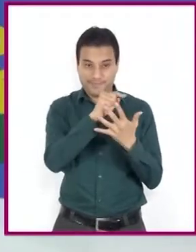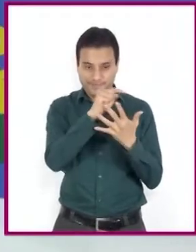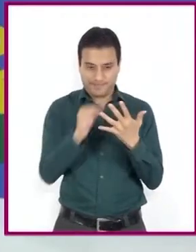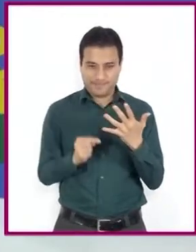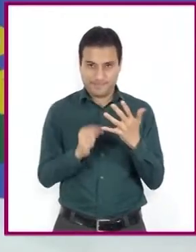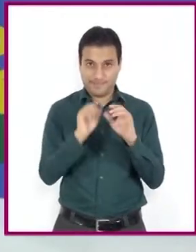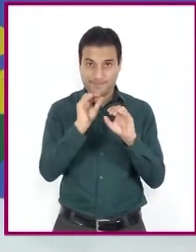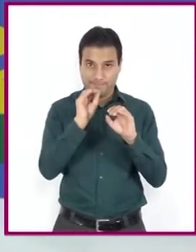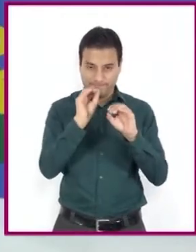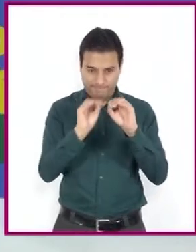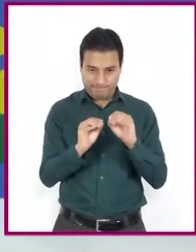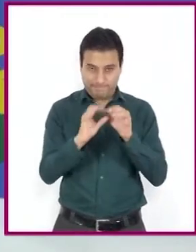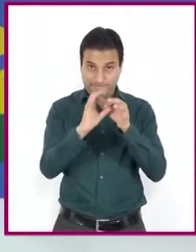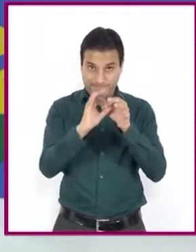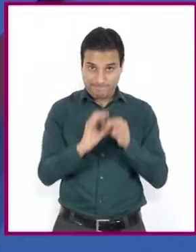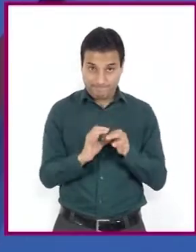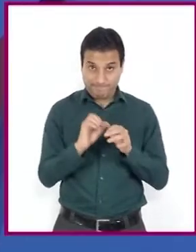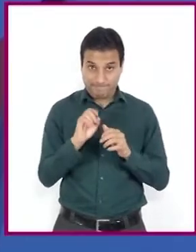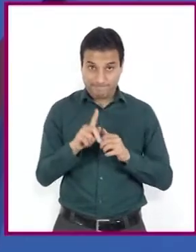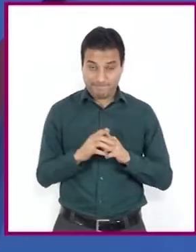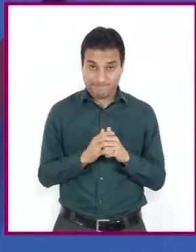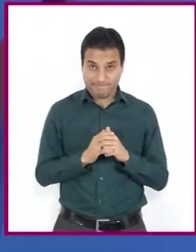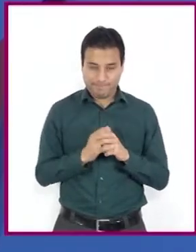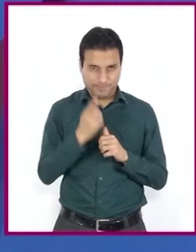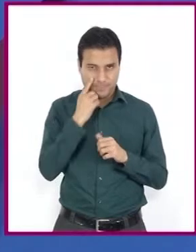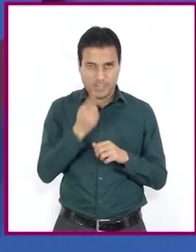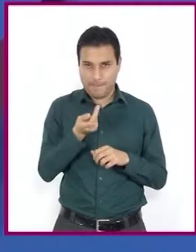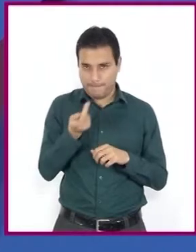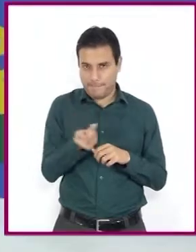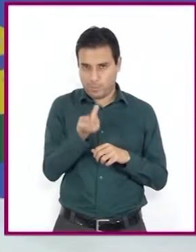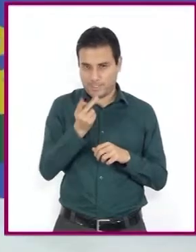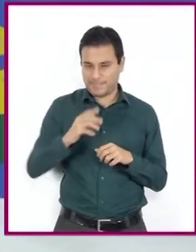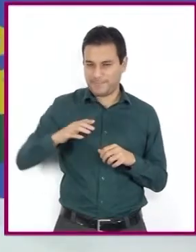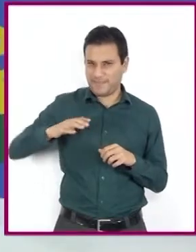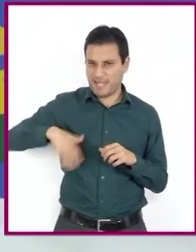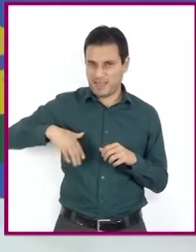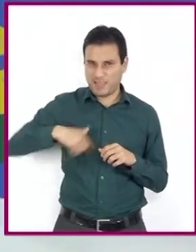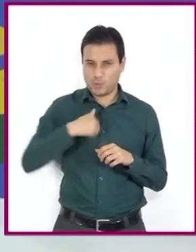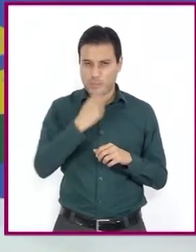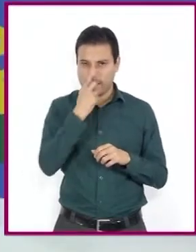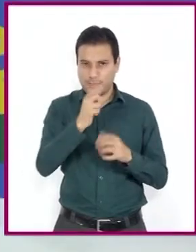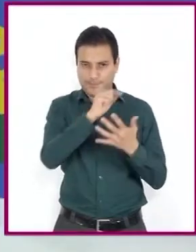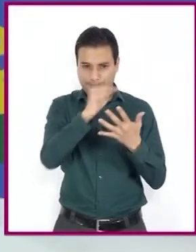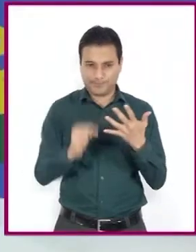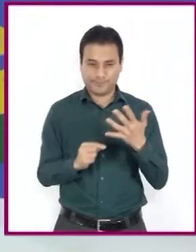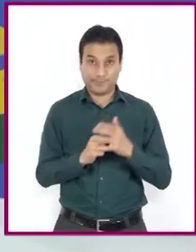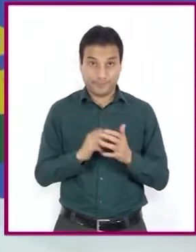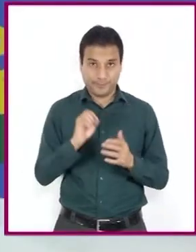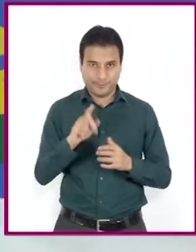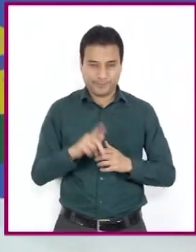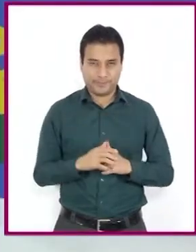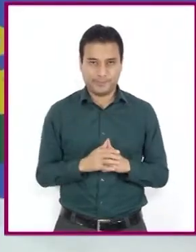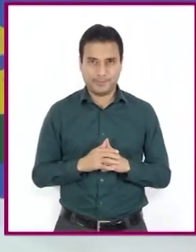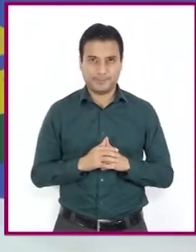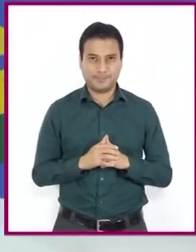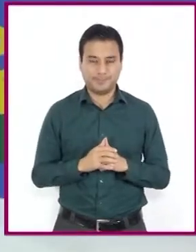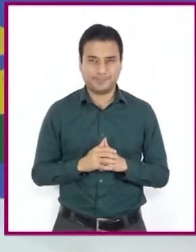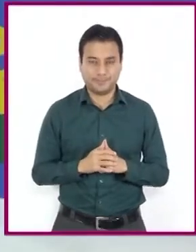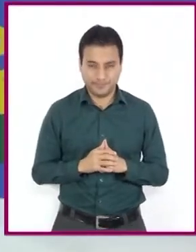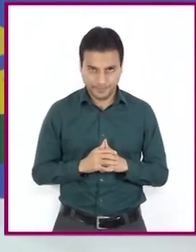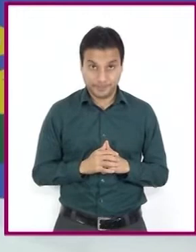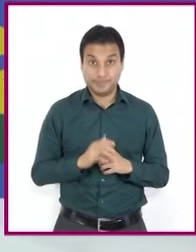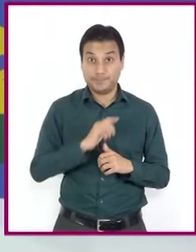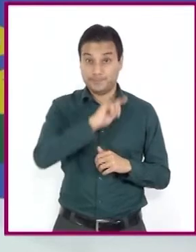material desarticulado. Tomemos las preguntas que sugerí después de cada lectura y continuemos